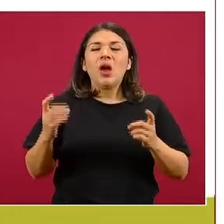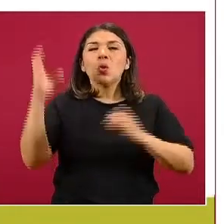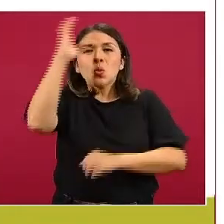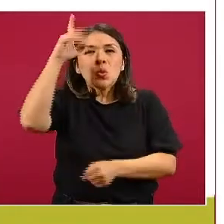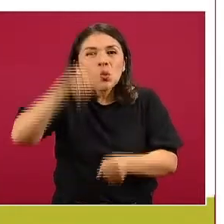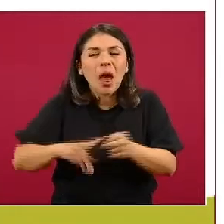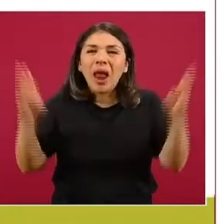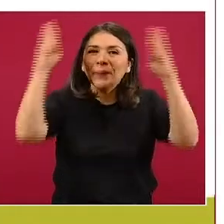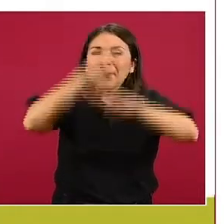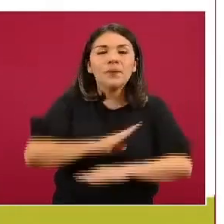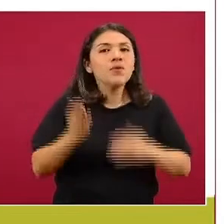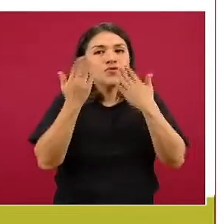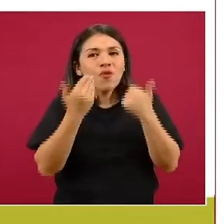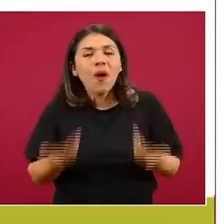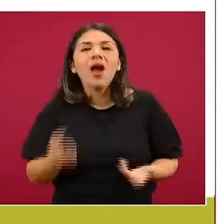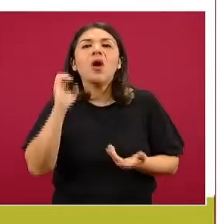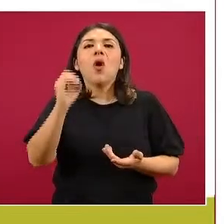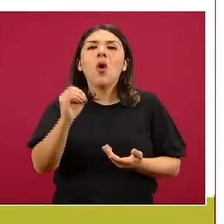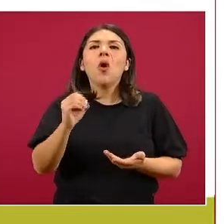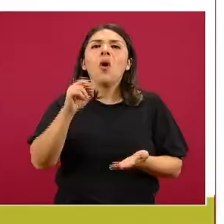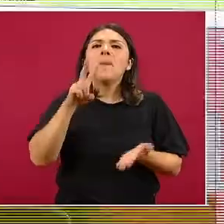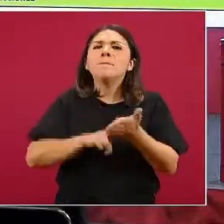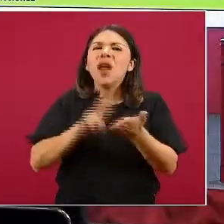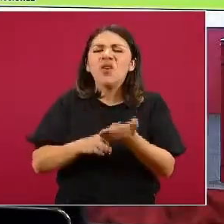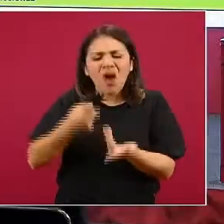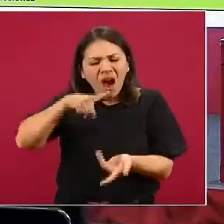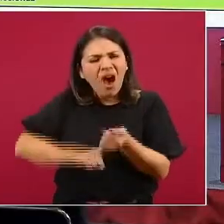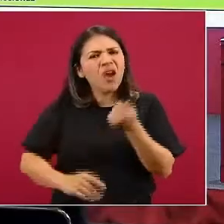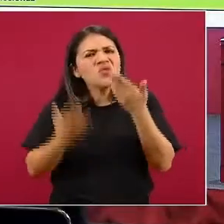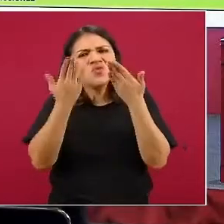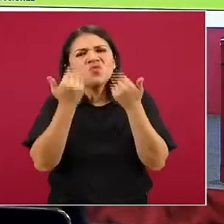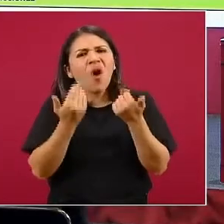culturales, a los antivalores dentro de